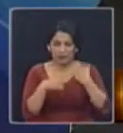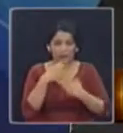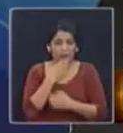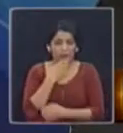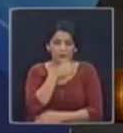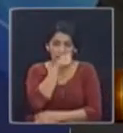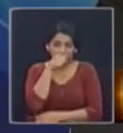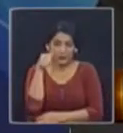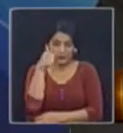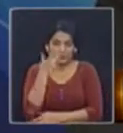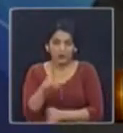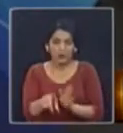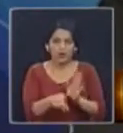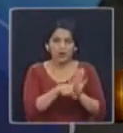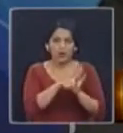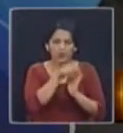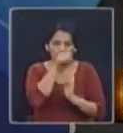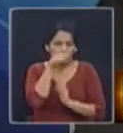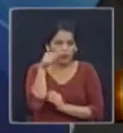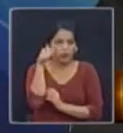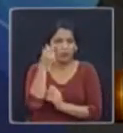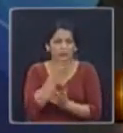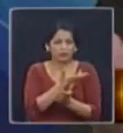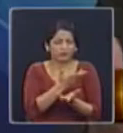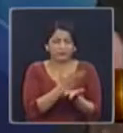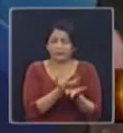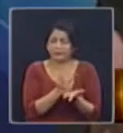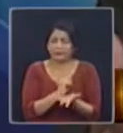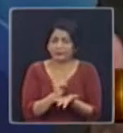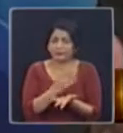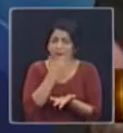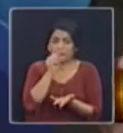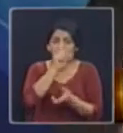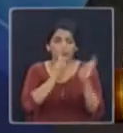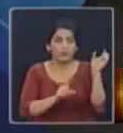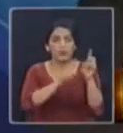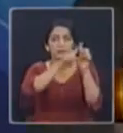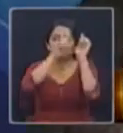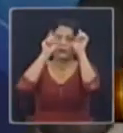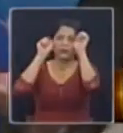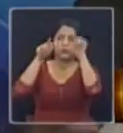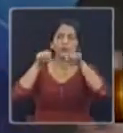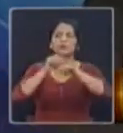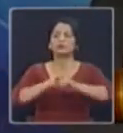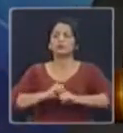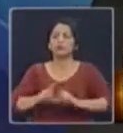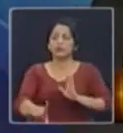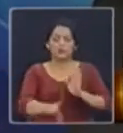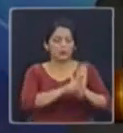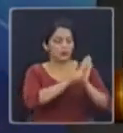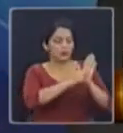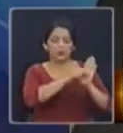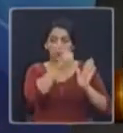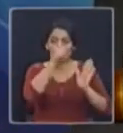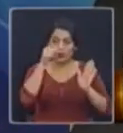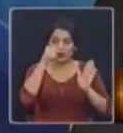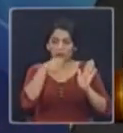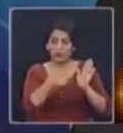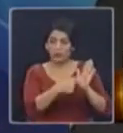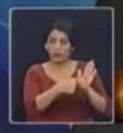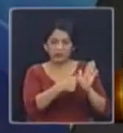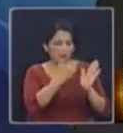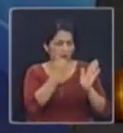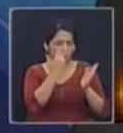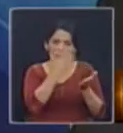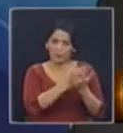consumo de droga. Preguntarle al pueblo ecuatoriano. Preguntarle al pueblo ecuatoriano si es que está de acuerdo con eliminar la